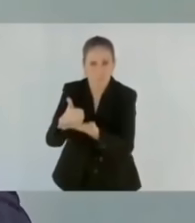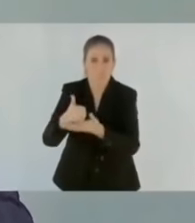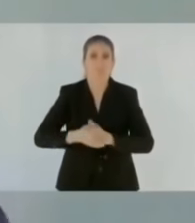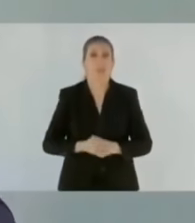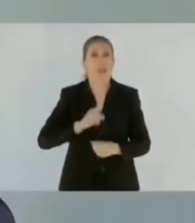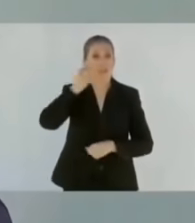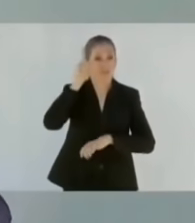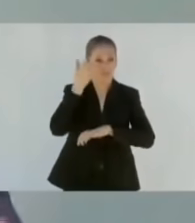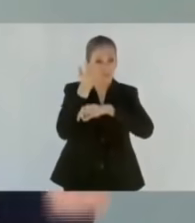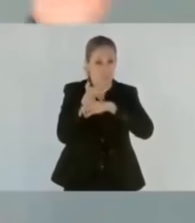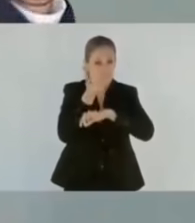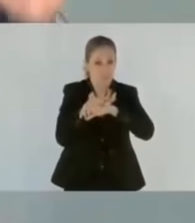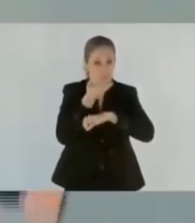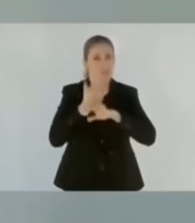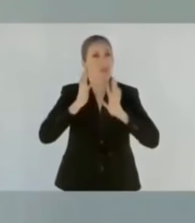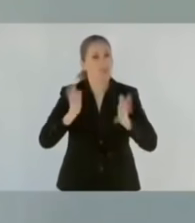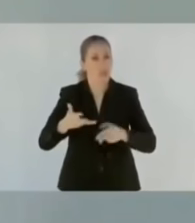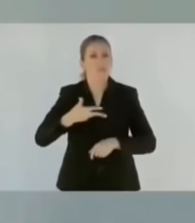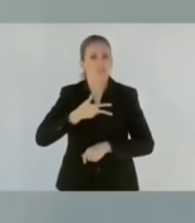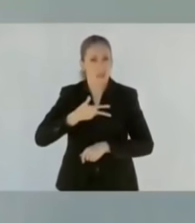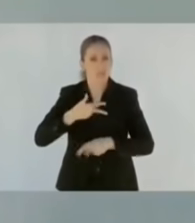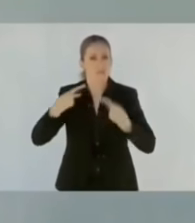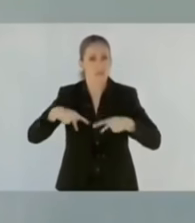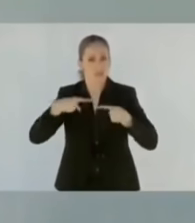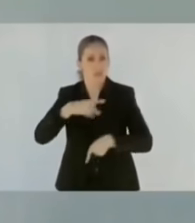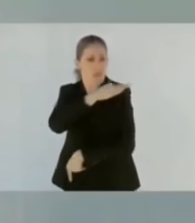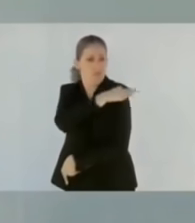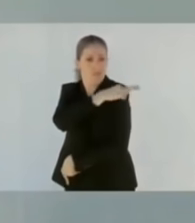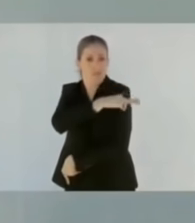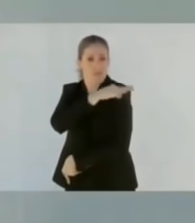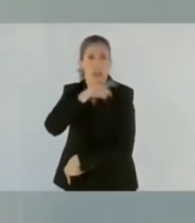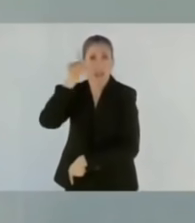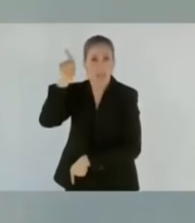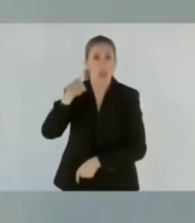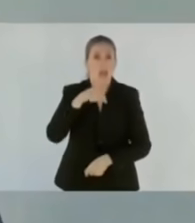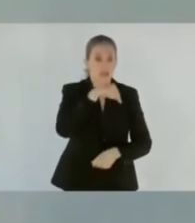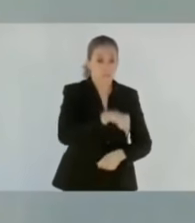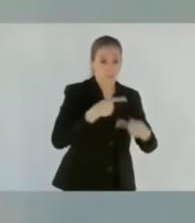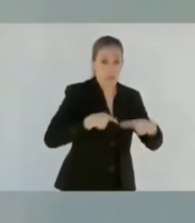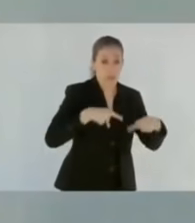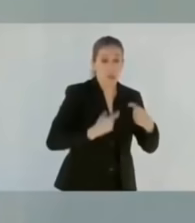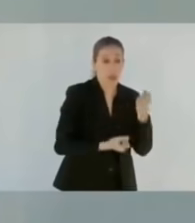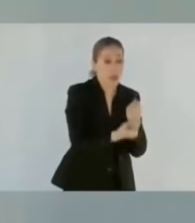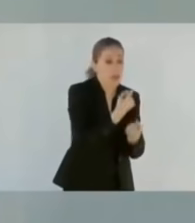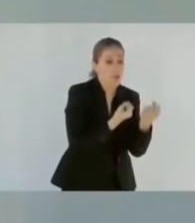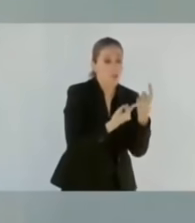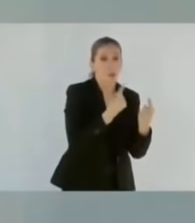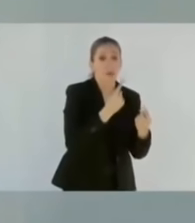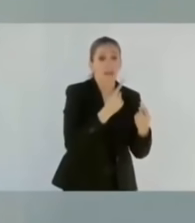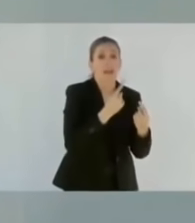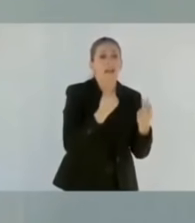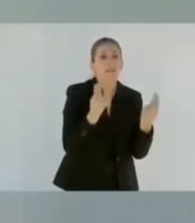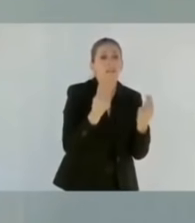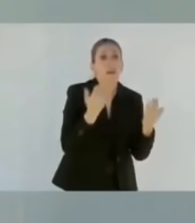vacuna. Pues ya hay caravanas nuestras de gente que va a Estados Unidos a vacunarse y lo están haciendo sin ningún requisito y sin nada. Y esto